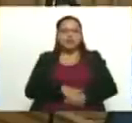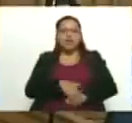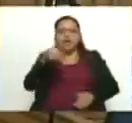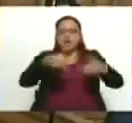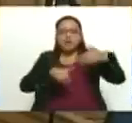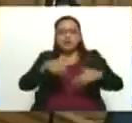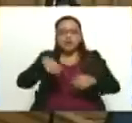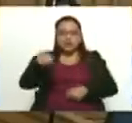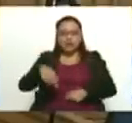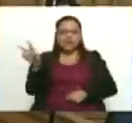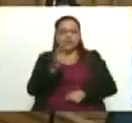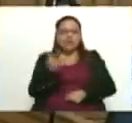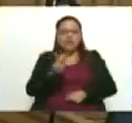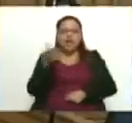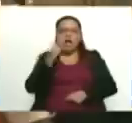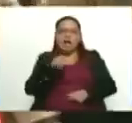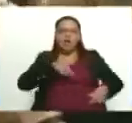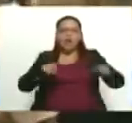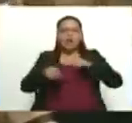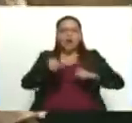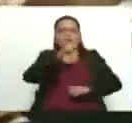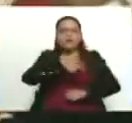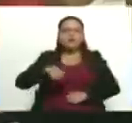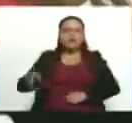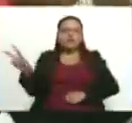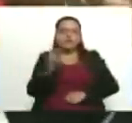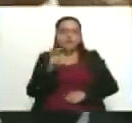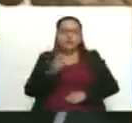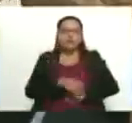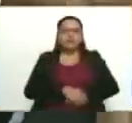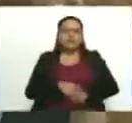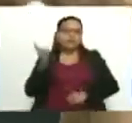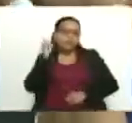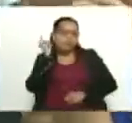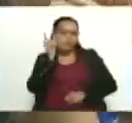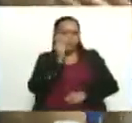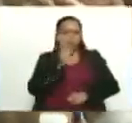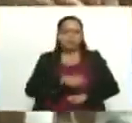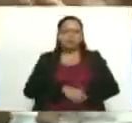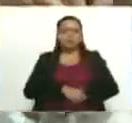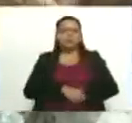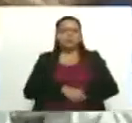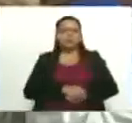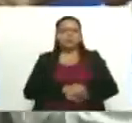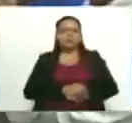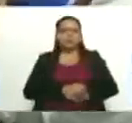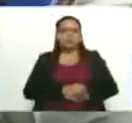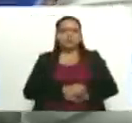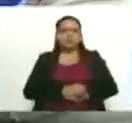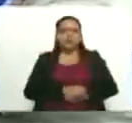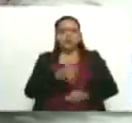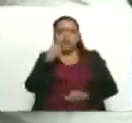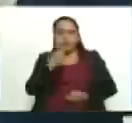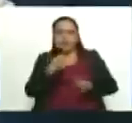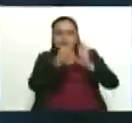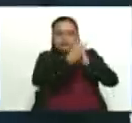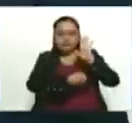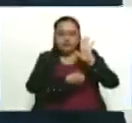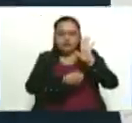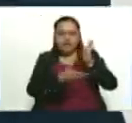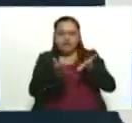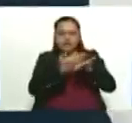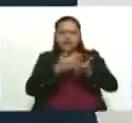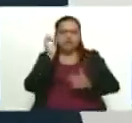en Venezuela las hacemos los venezolanos, las venezolanas, como dicta este librito azul.